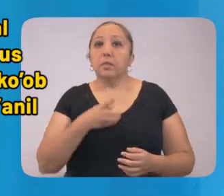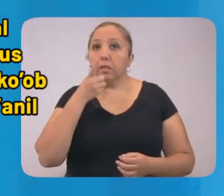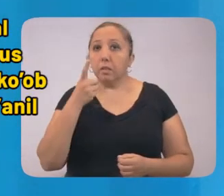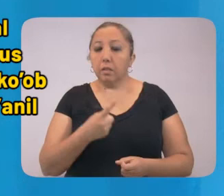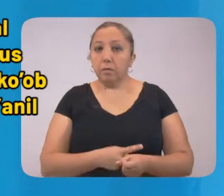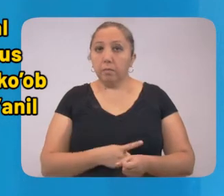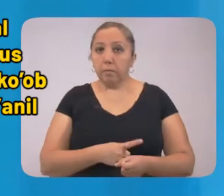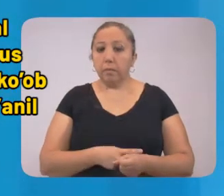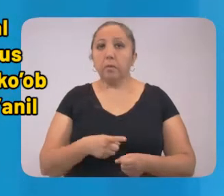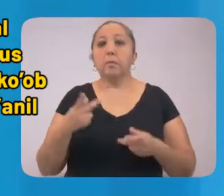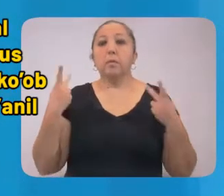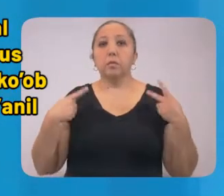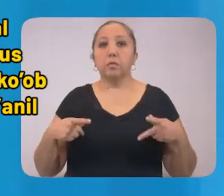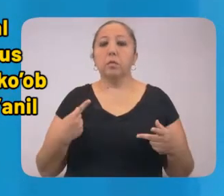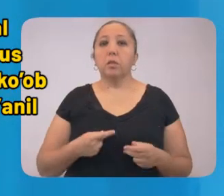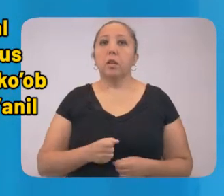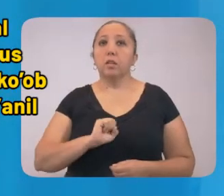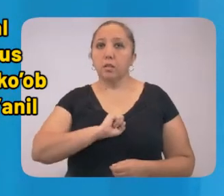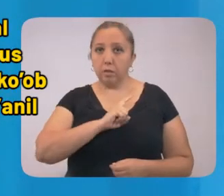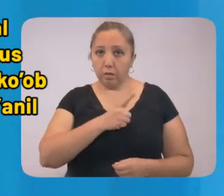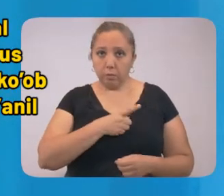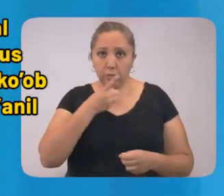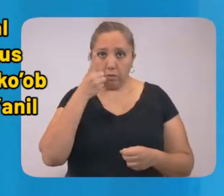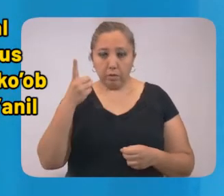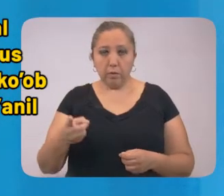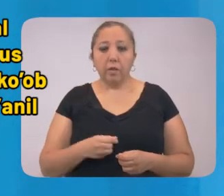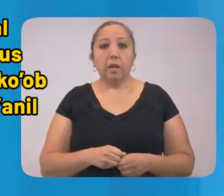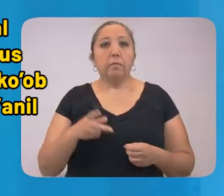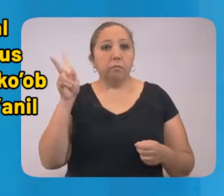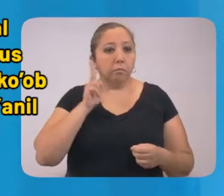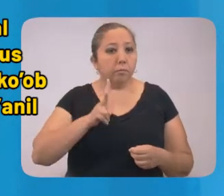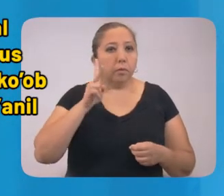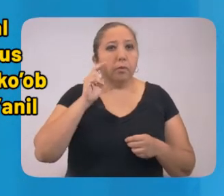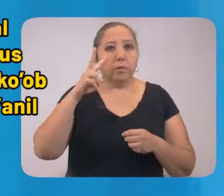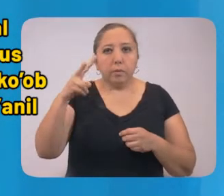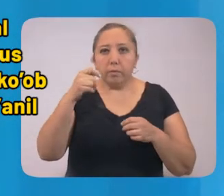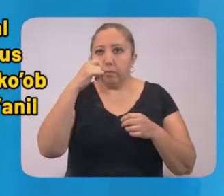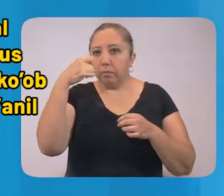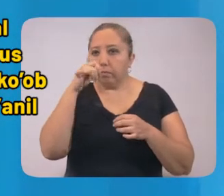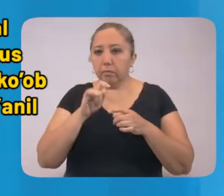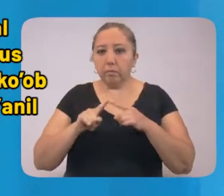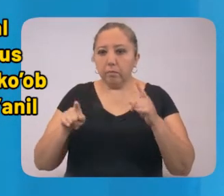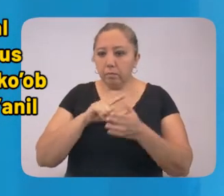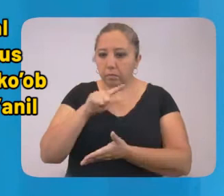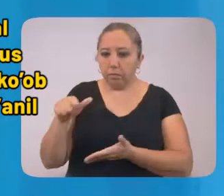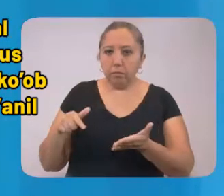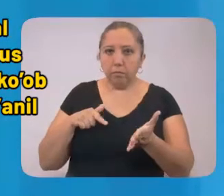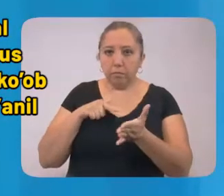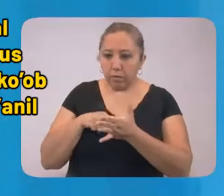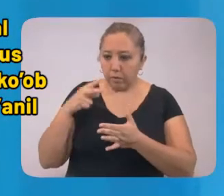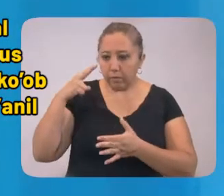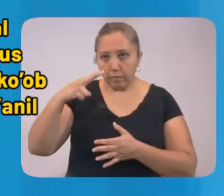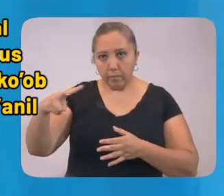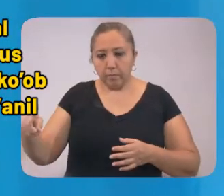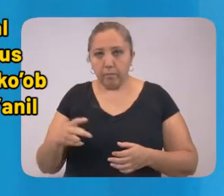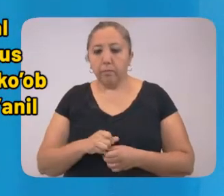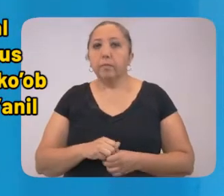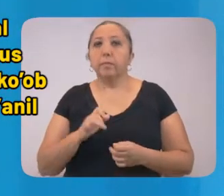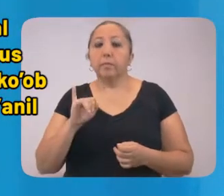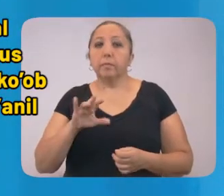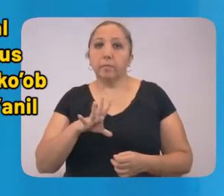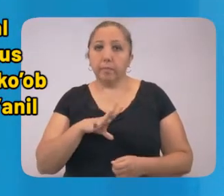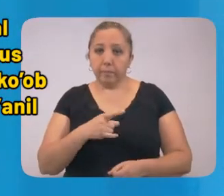la epidemia personal del sector salud estatal aplicará pruebas para detectar coronavirus en lugares determinados y estratégicos